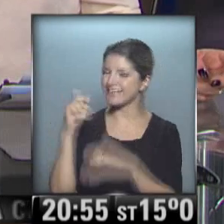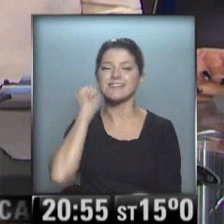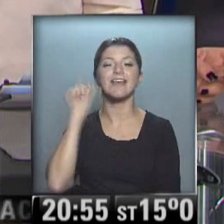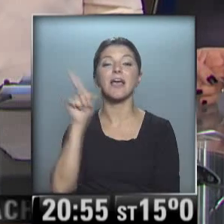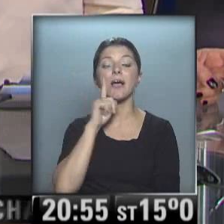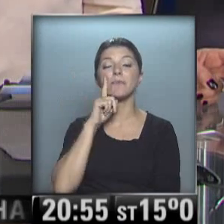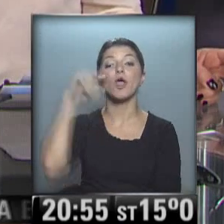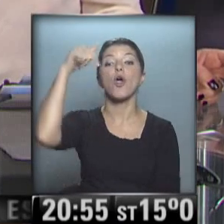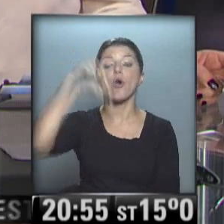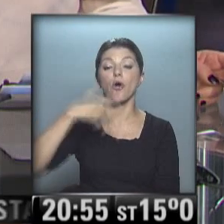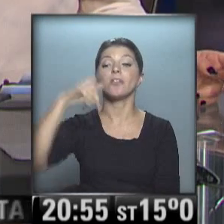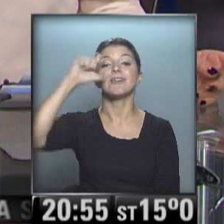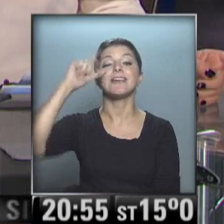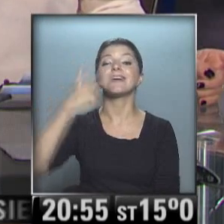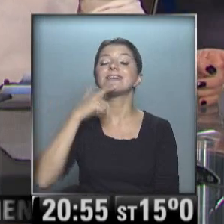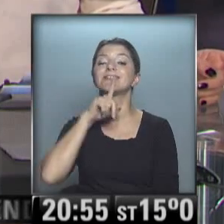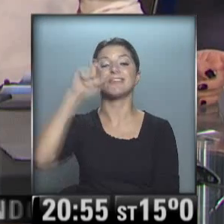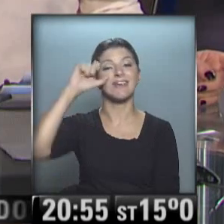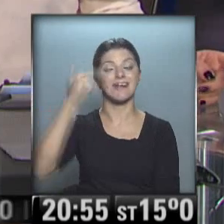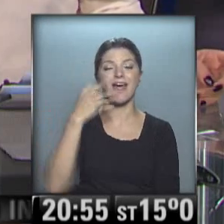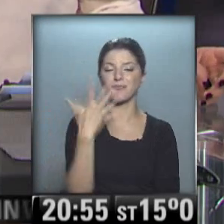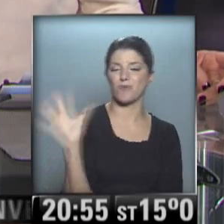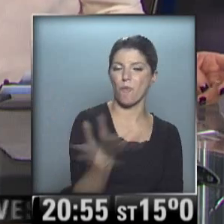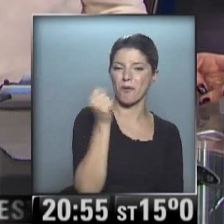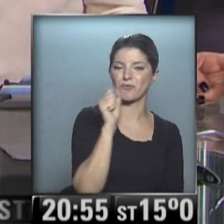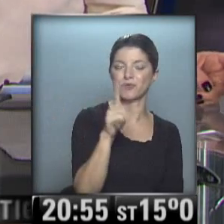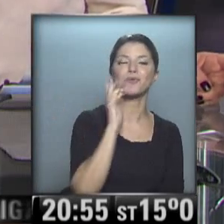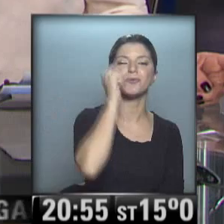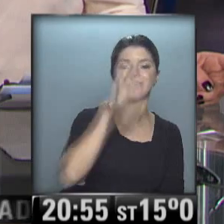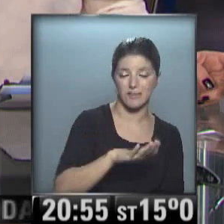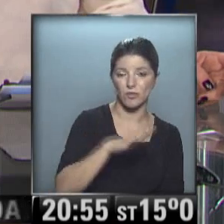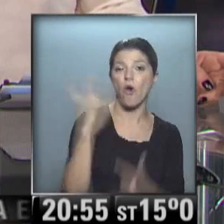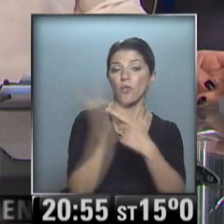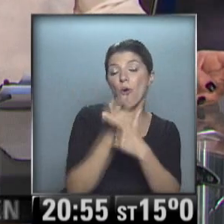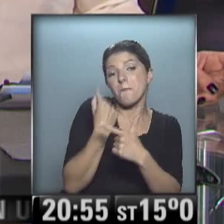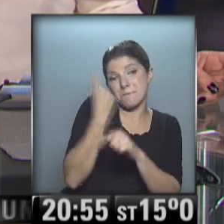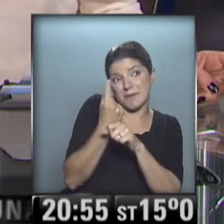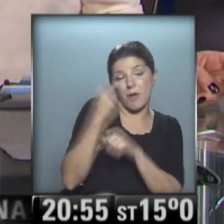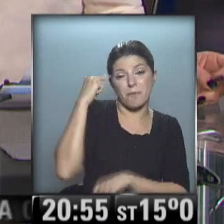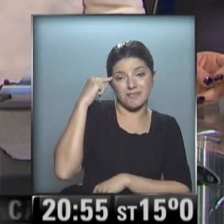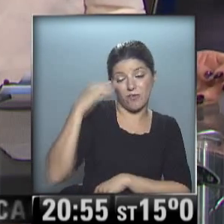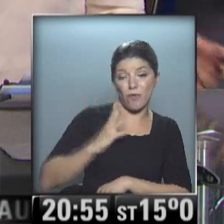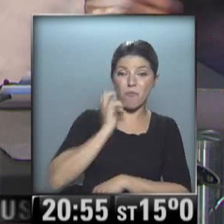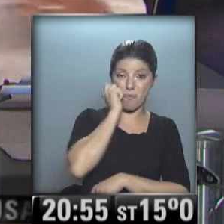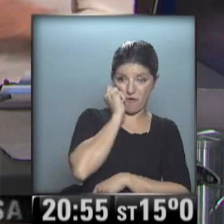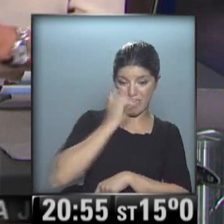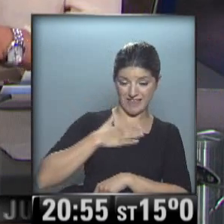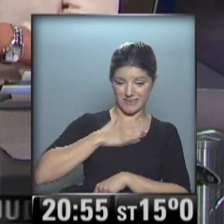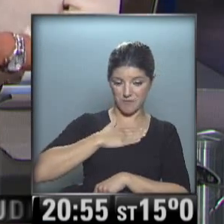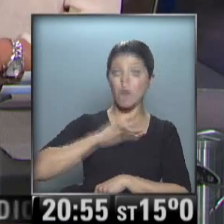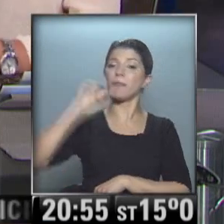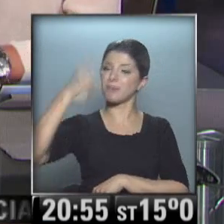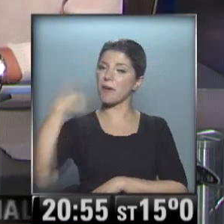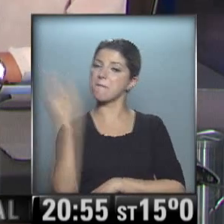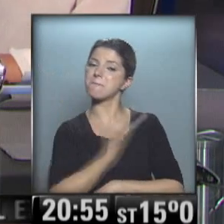Hoy Estela de Carlotto recuperó a su nieto en su doble condición de abuela, ella misma, y también de presidenta de